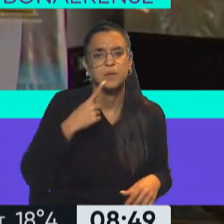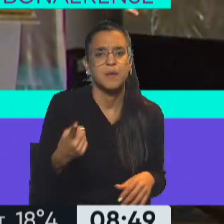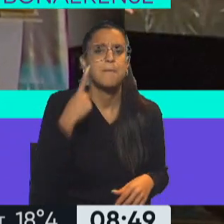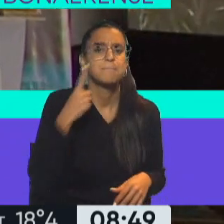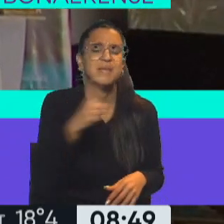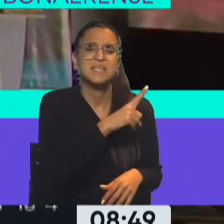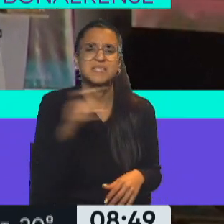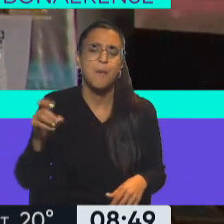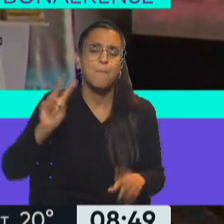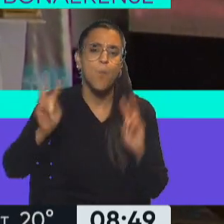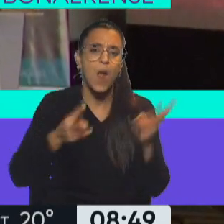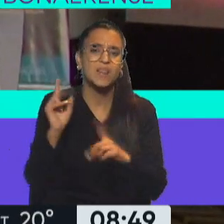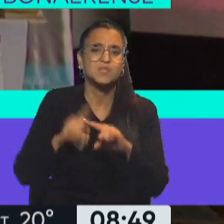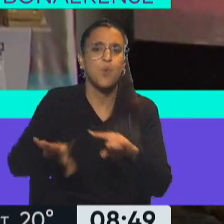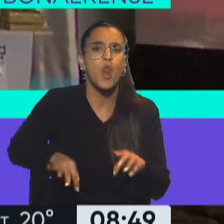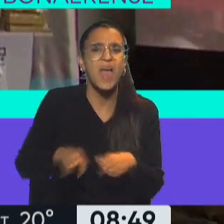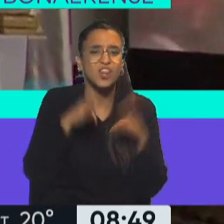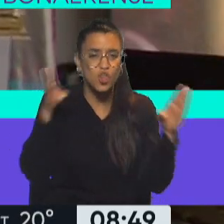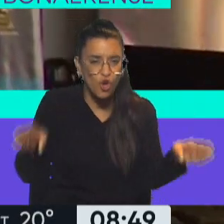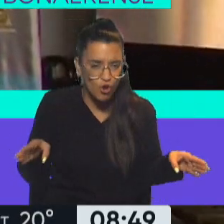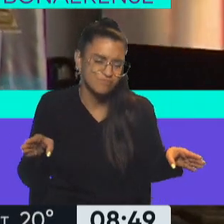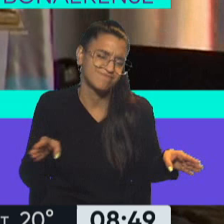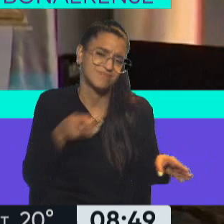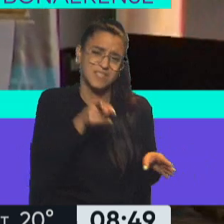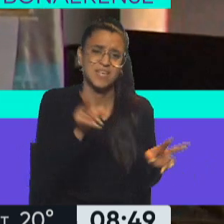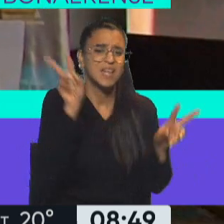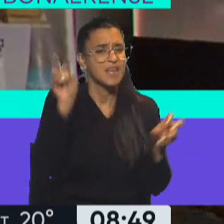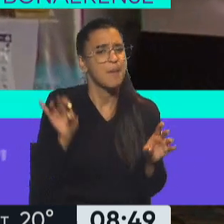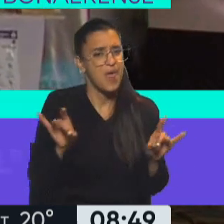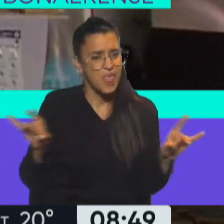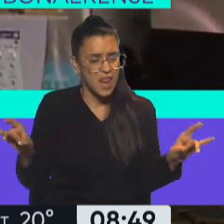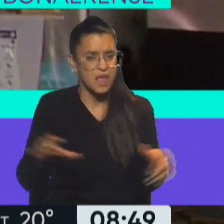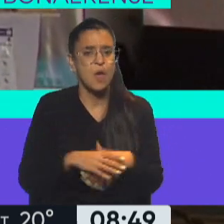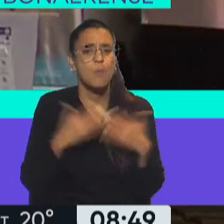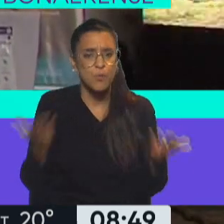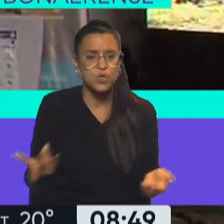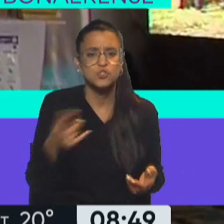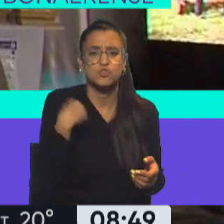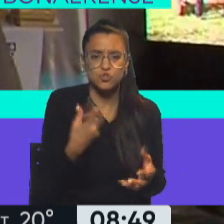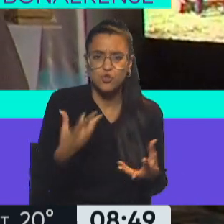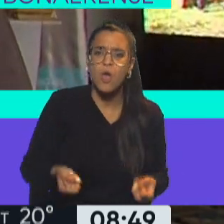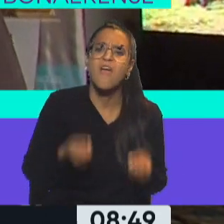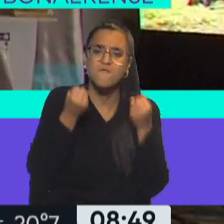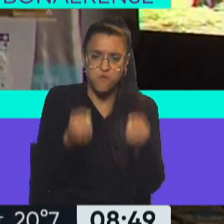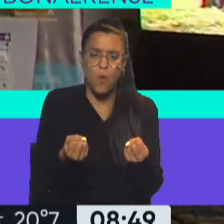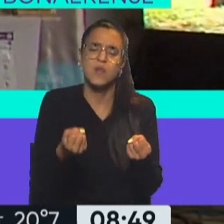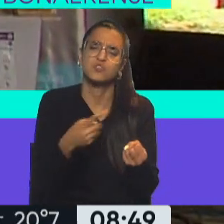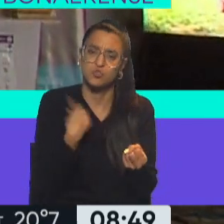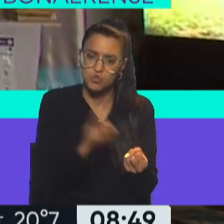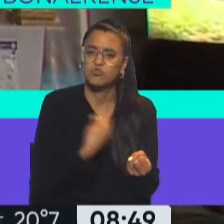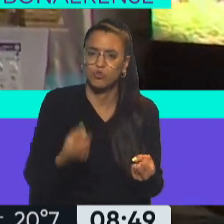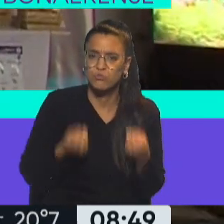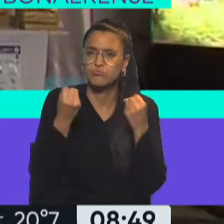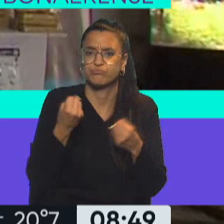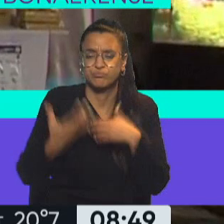1.100 muertes por año, y eso es un tema delicado y por eso estamos poniendo todo el esfuerzo que estamos